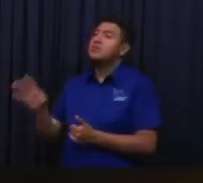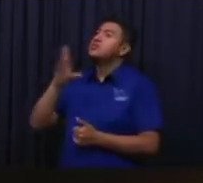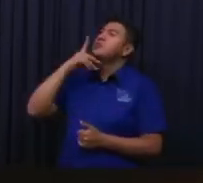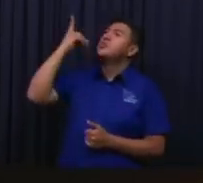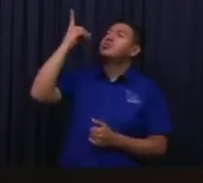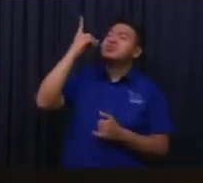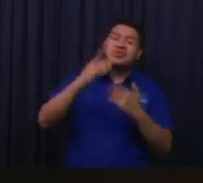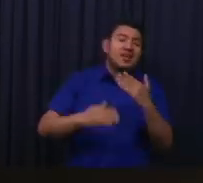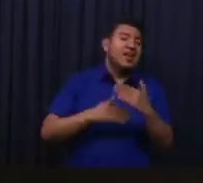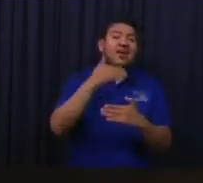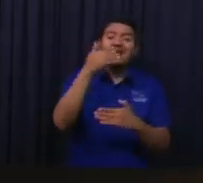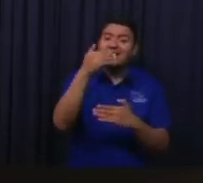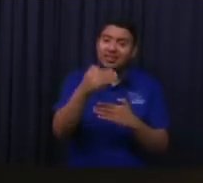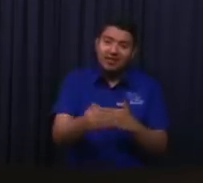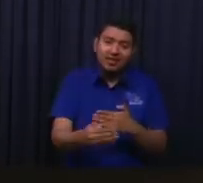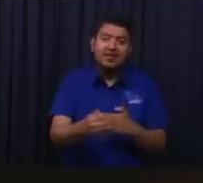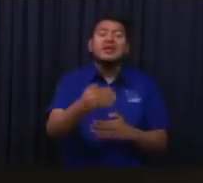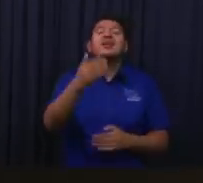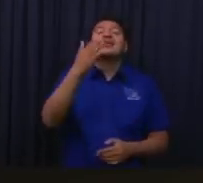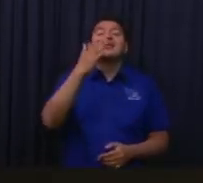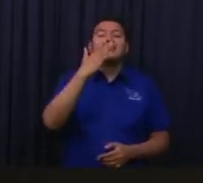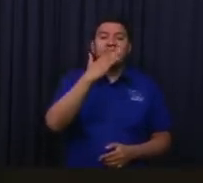Dios va delante